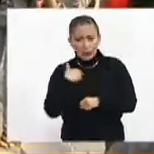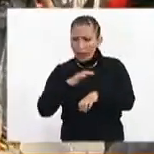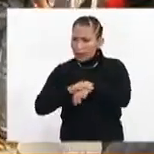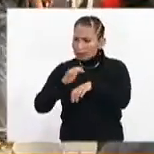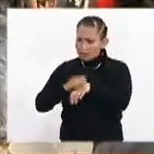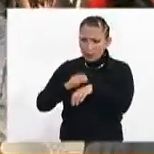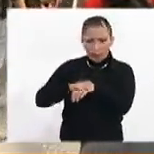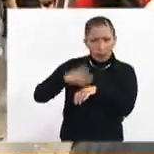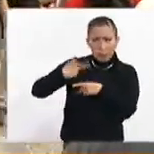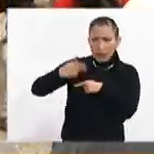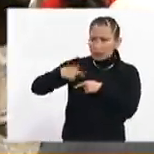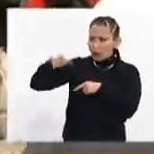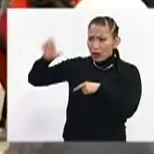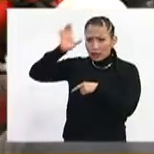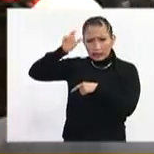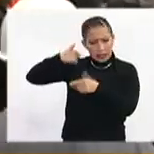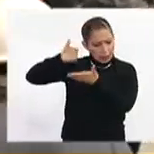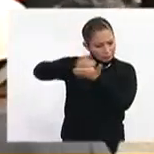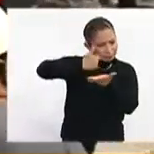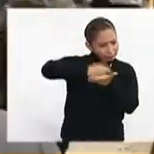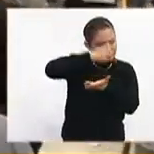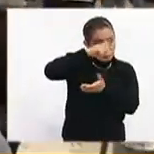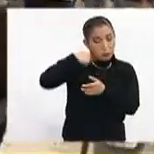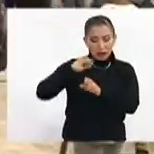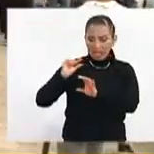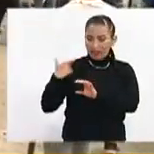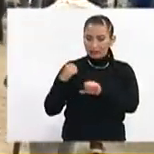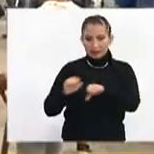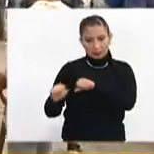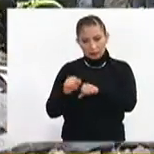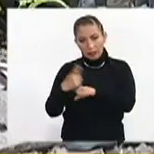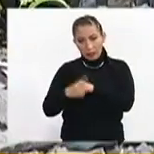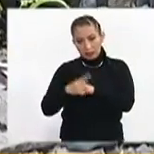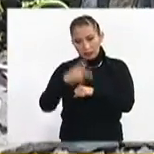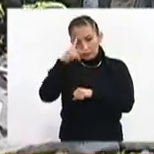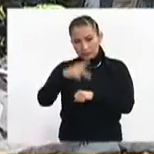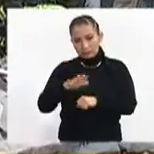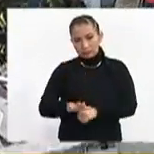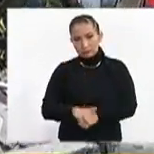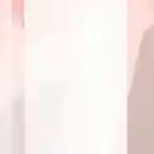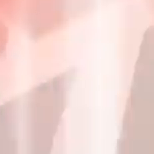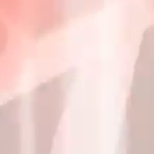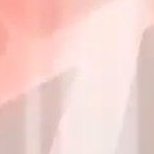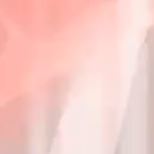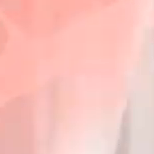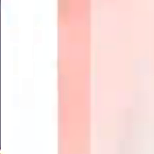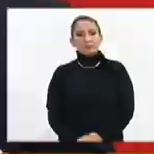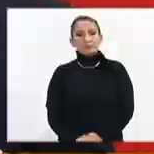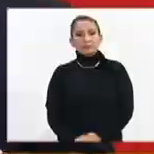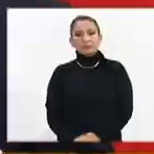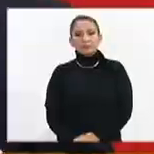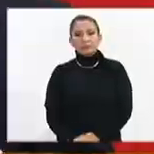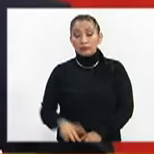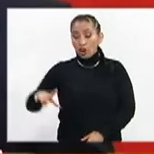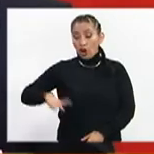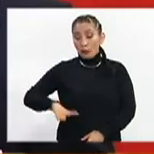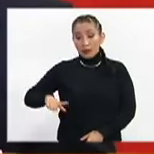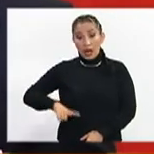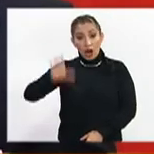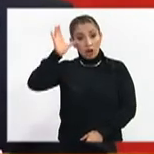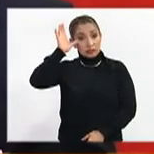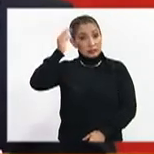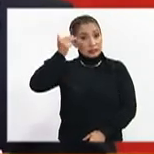solidaridad del pueblo chino con México con motivo de los recientes sismos que afectaron al país. El gobierno